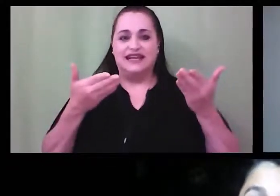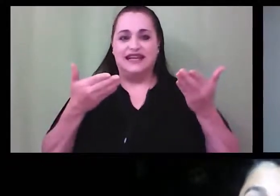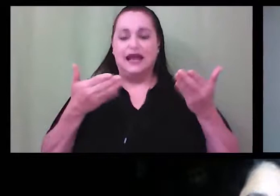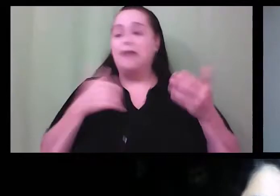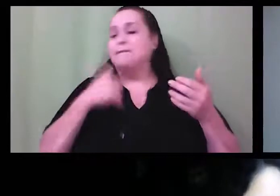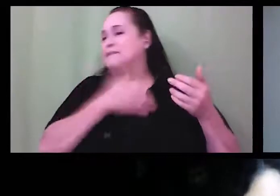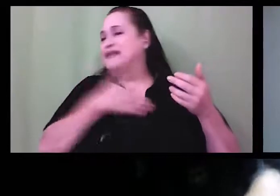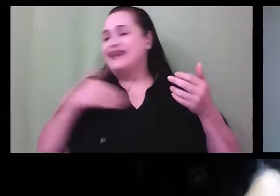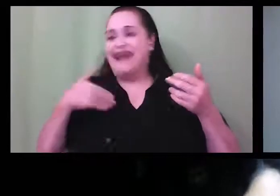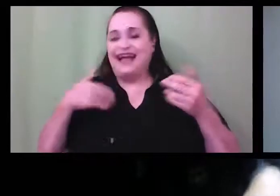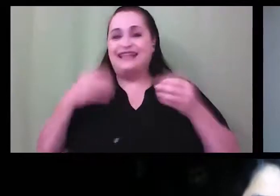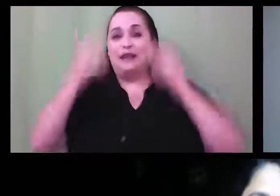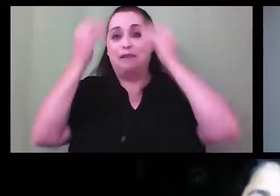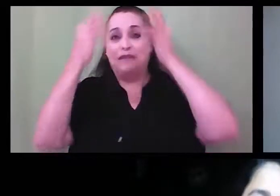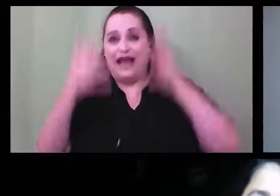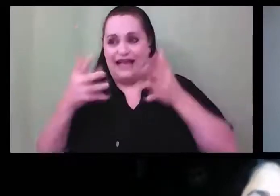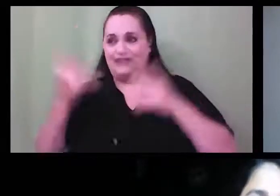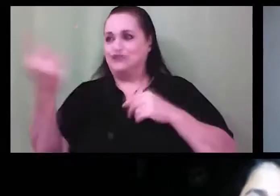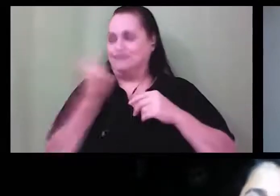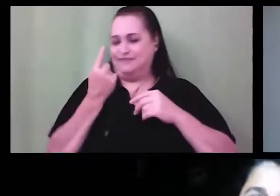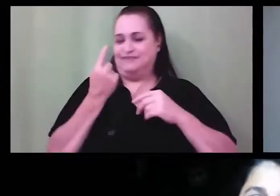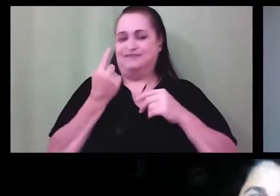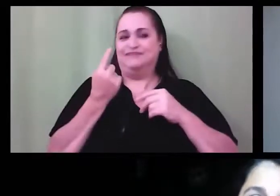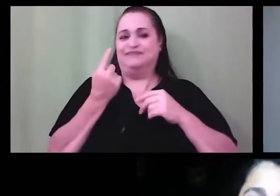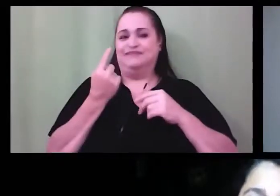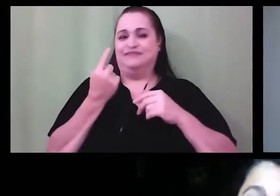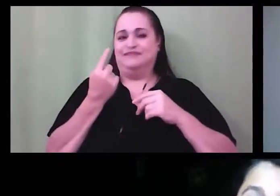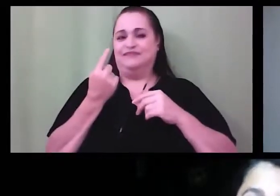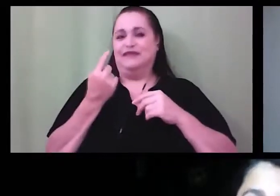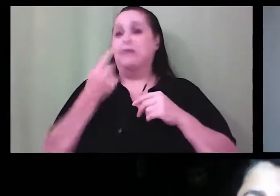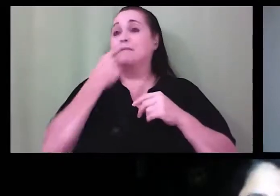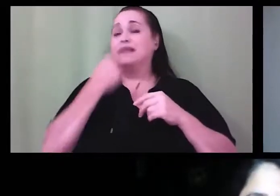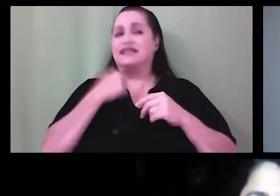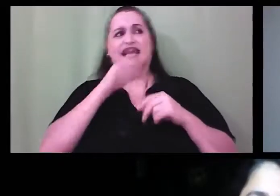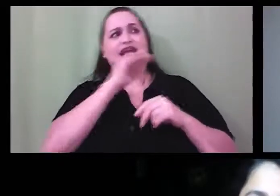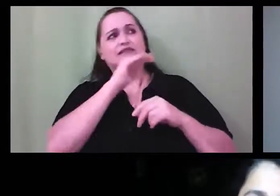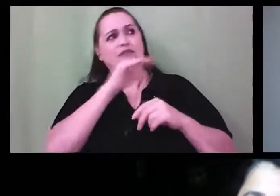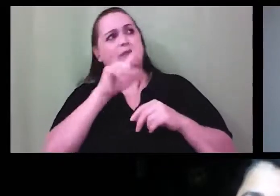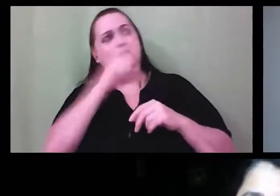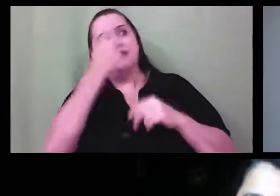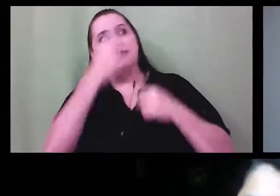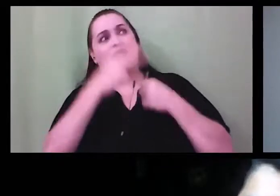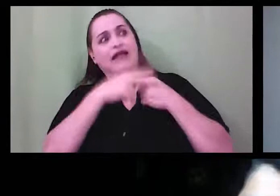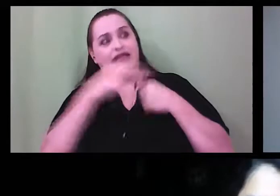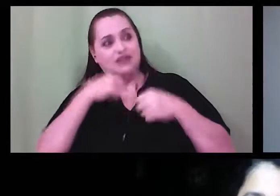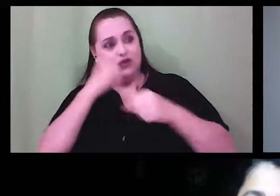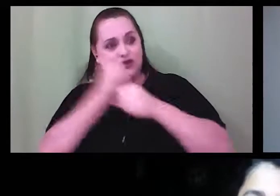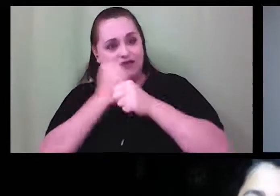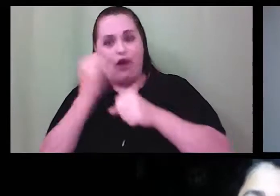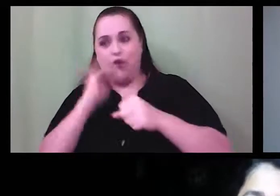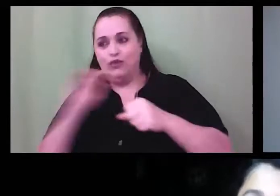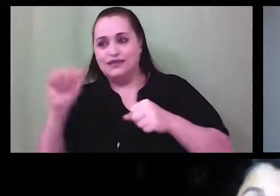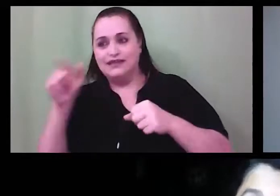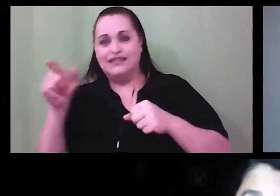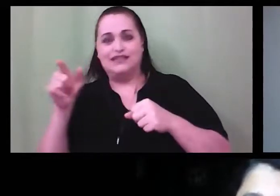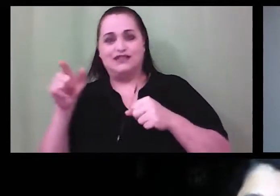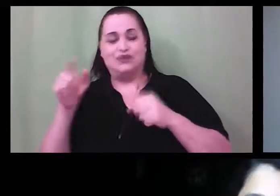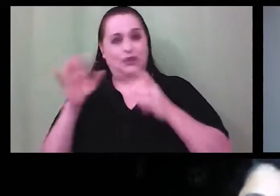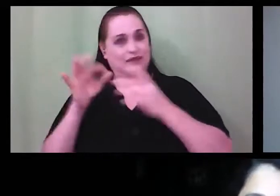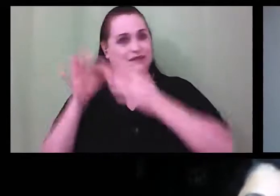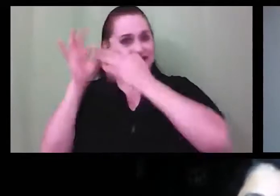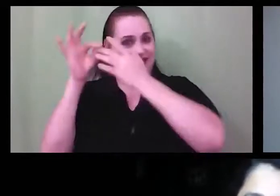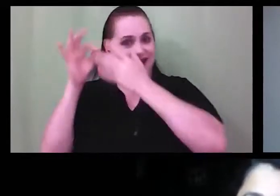encanta, digamos, con los maestros, que hay muchos maestros que me dicen, es que la primera vez que yo trabajo con un chico